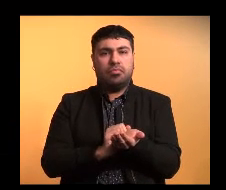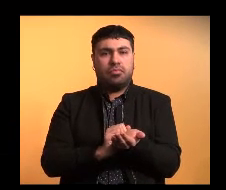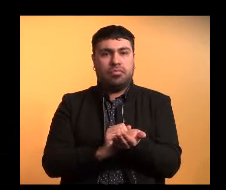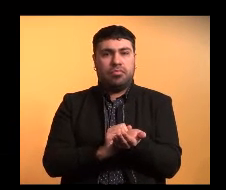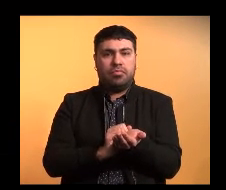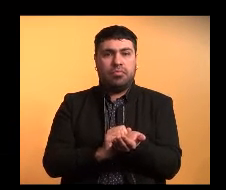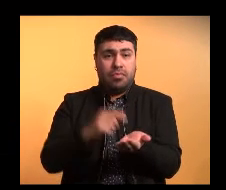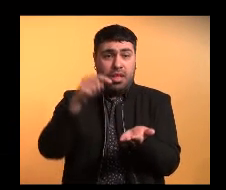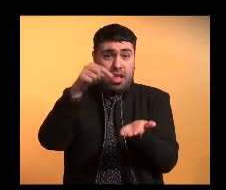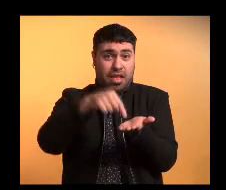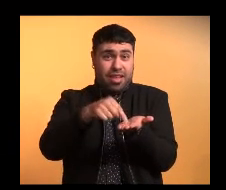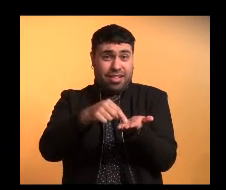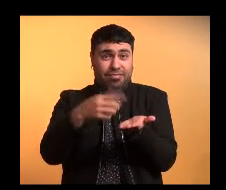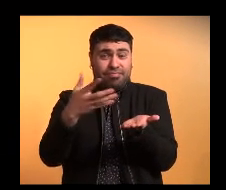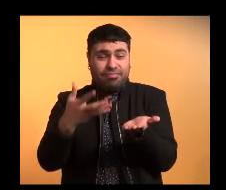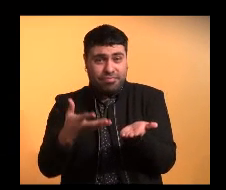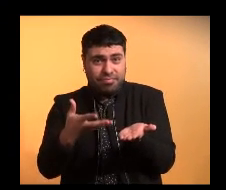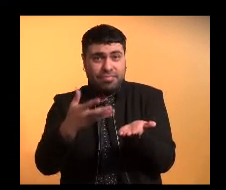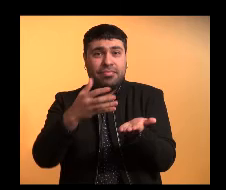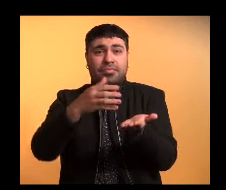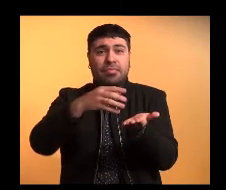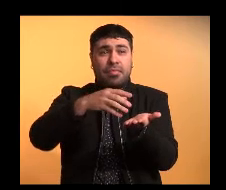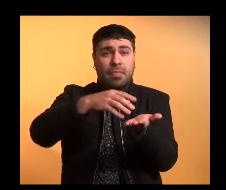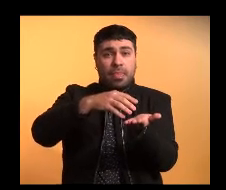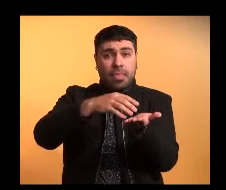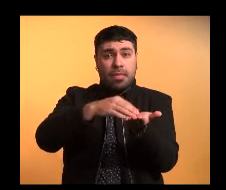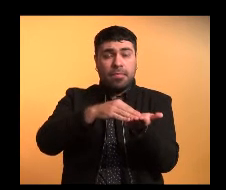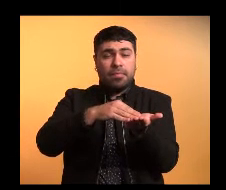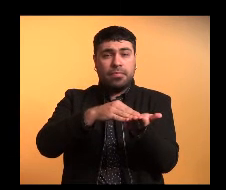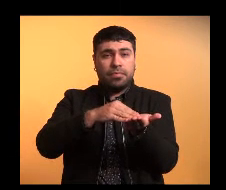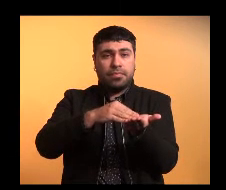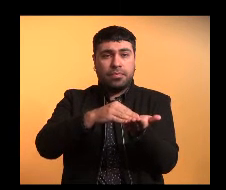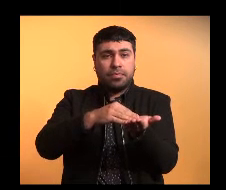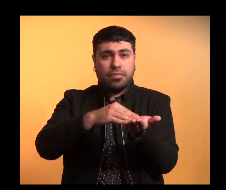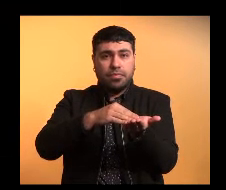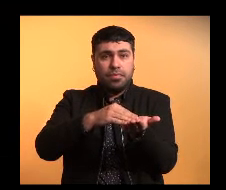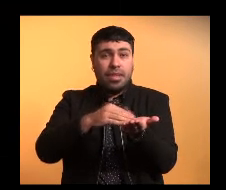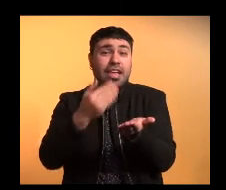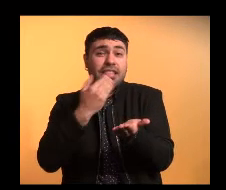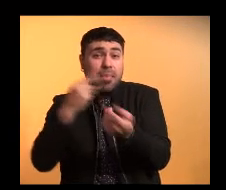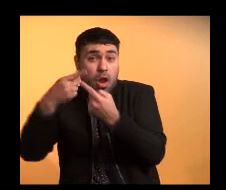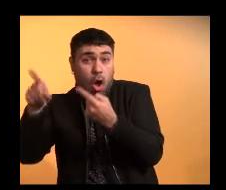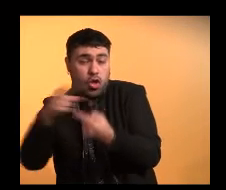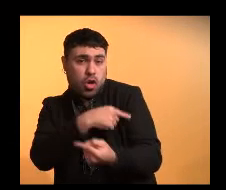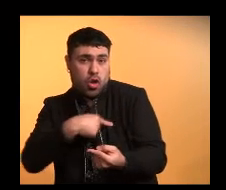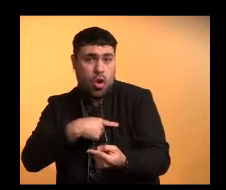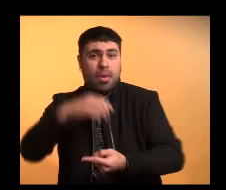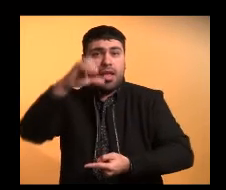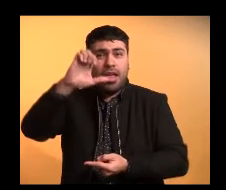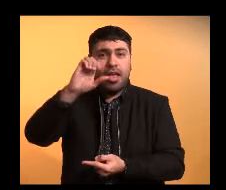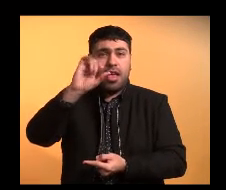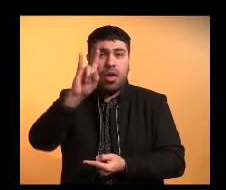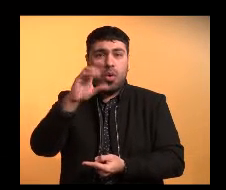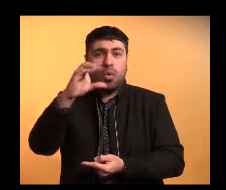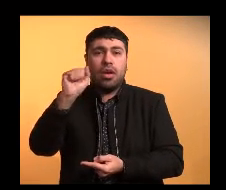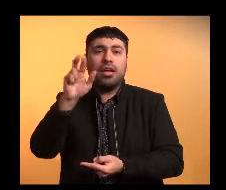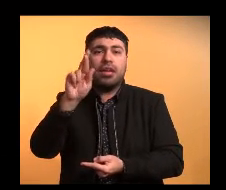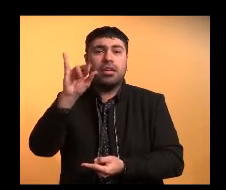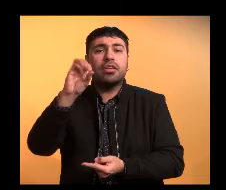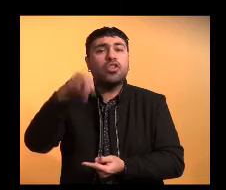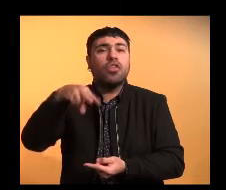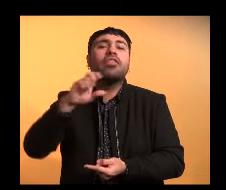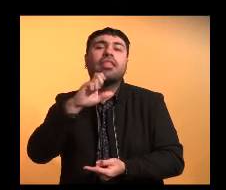solamente organismos que no son procariontes, sino que organismos eucariotas. Entonces, tenemos organismos en el